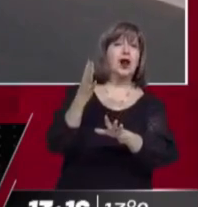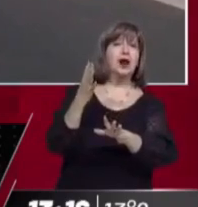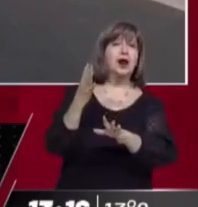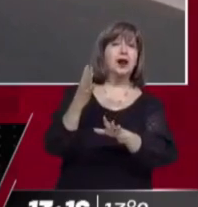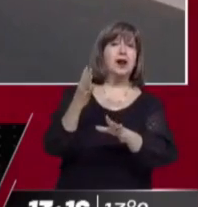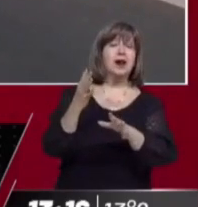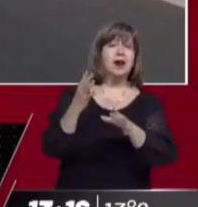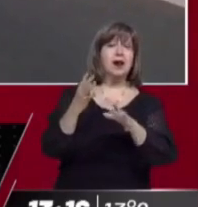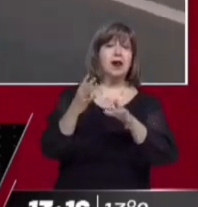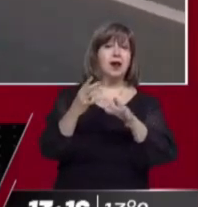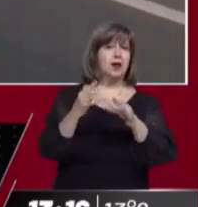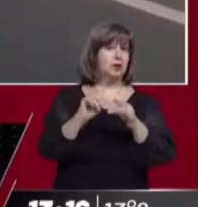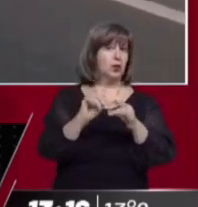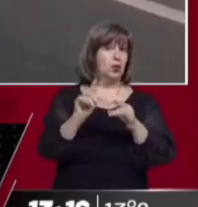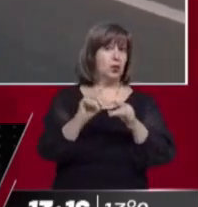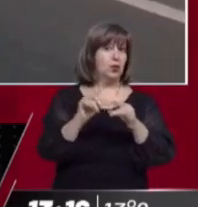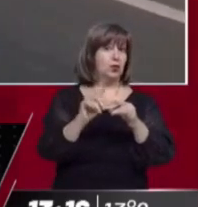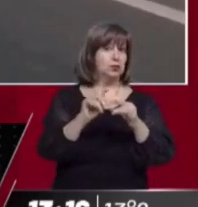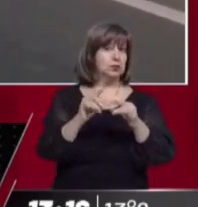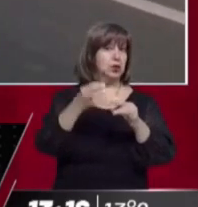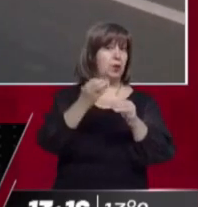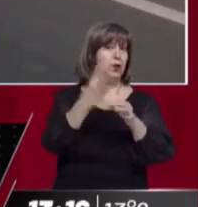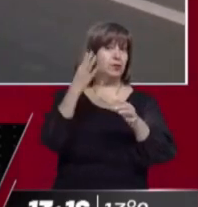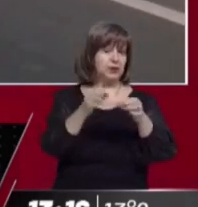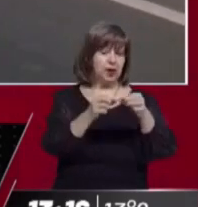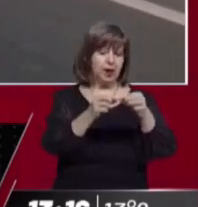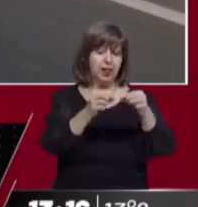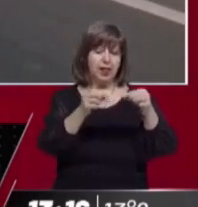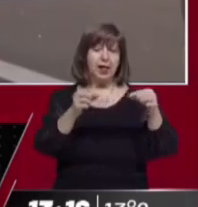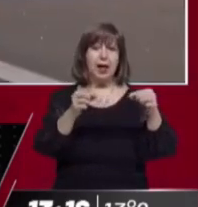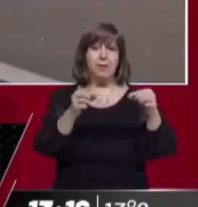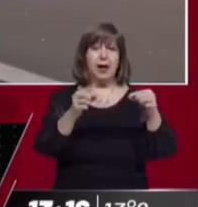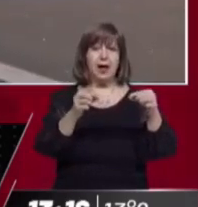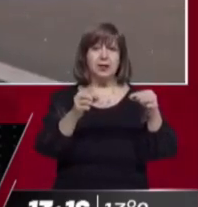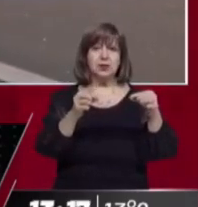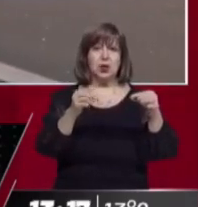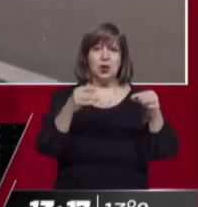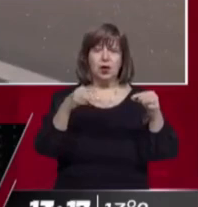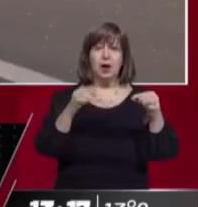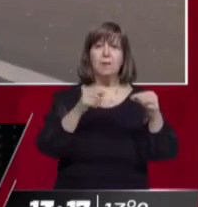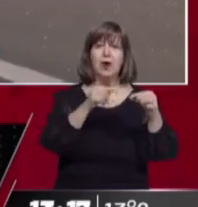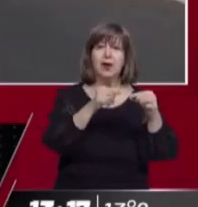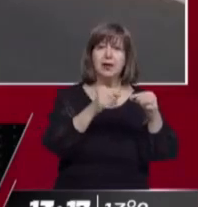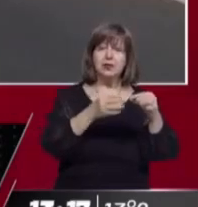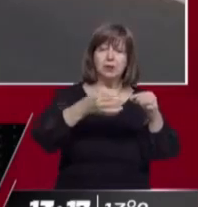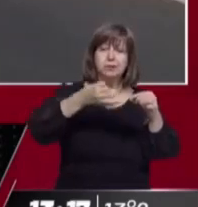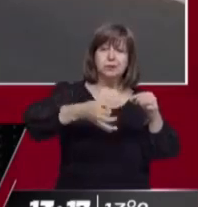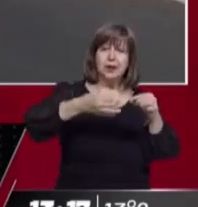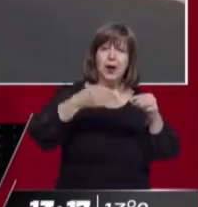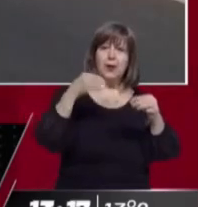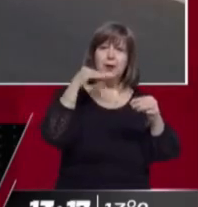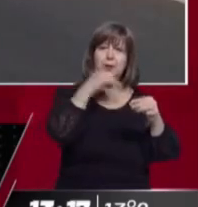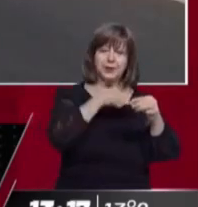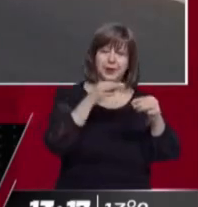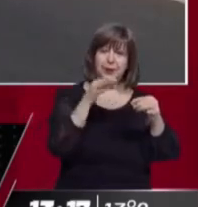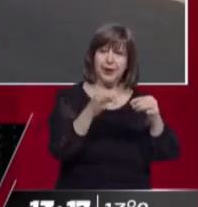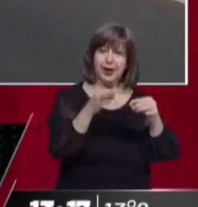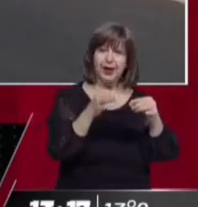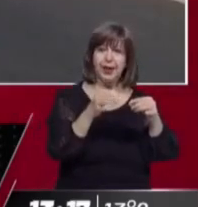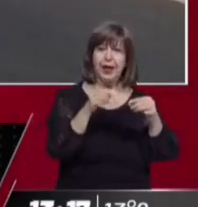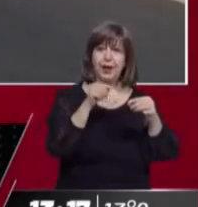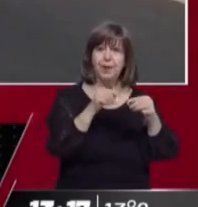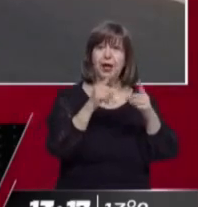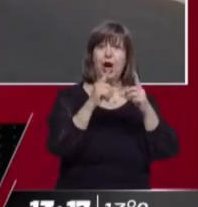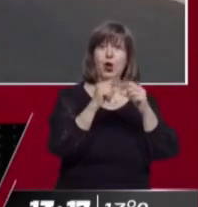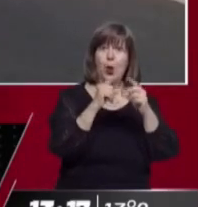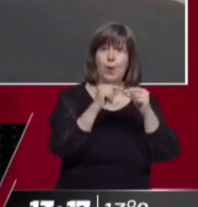llaverito y simplemente pasa pues son bastante profesionales para tienen un costo elevado pues tienen que tener una precisión elevada pensar que de esa de